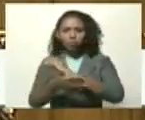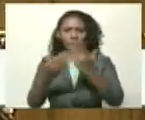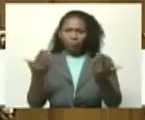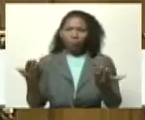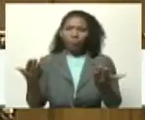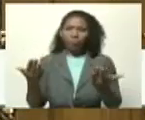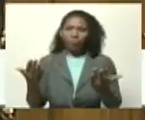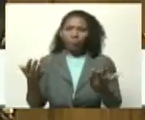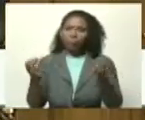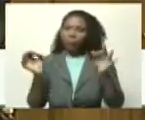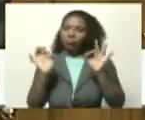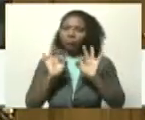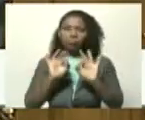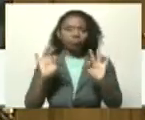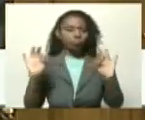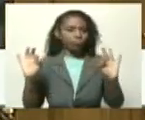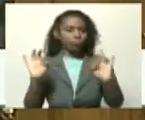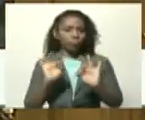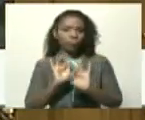Nada